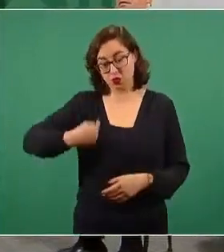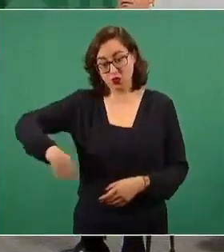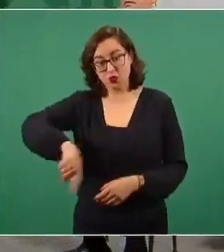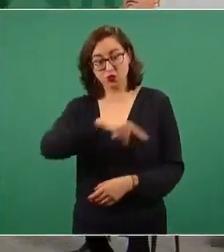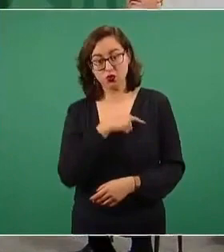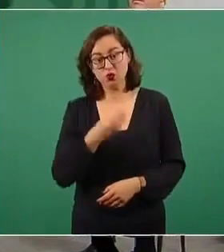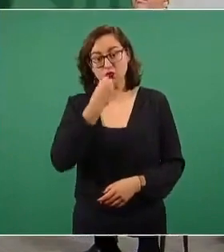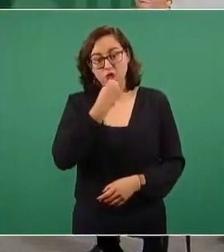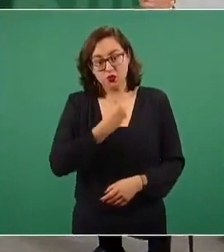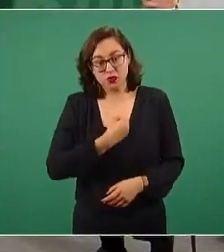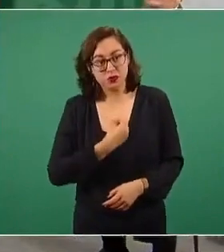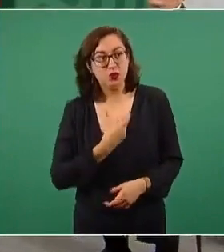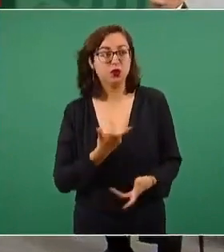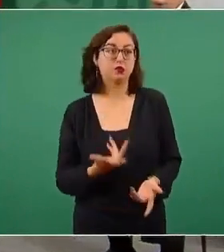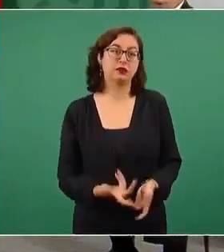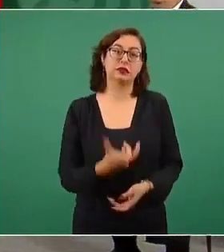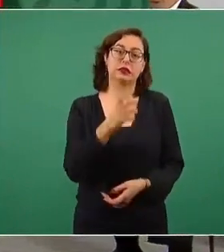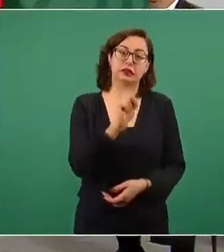el